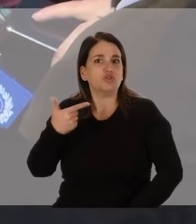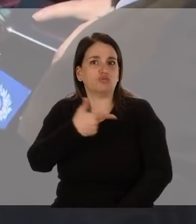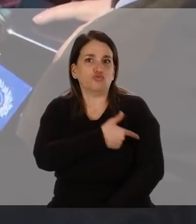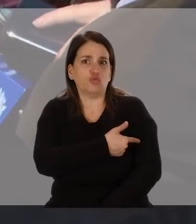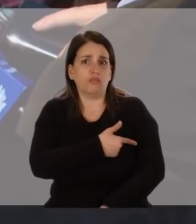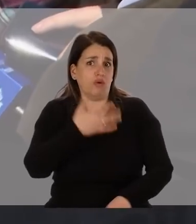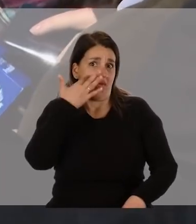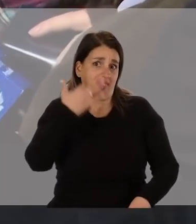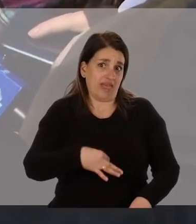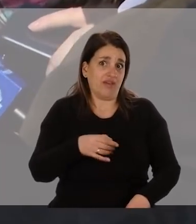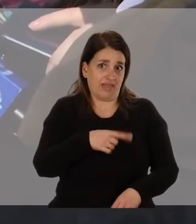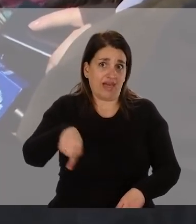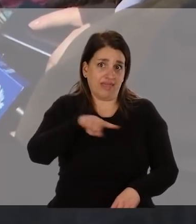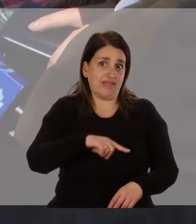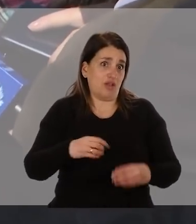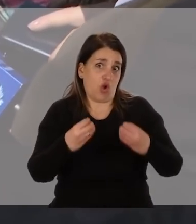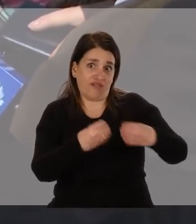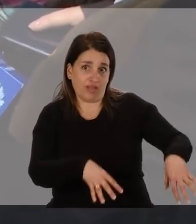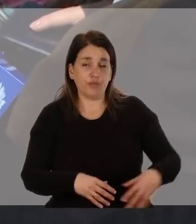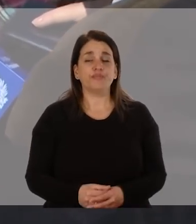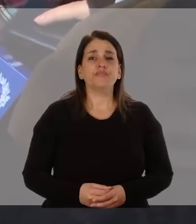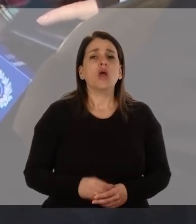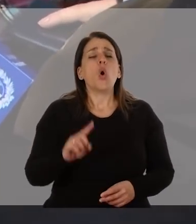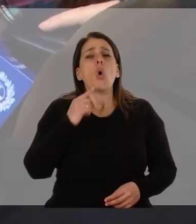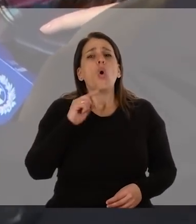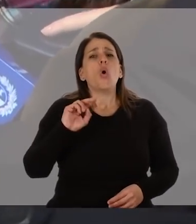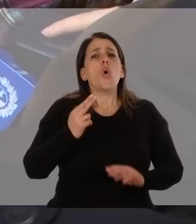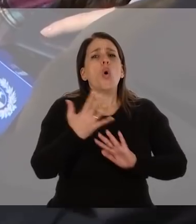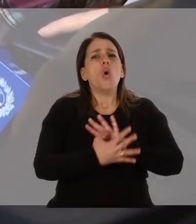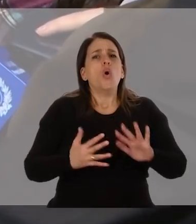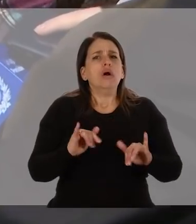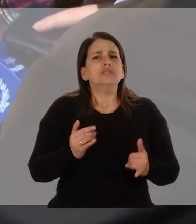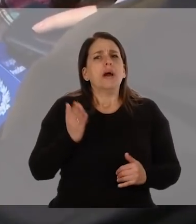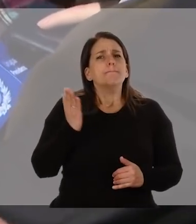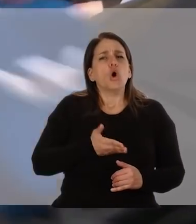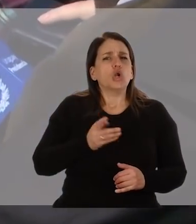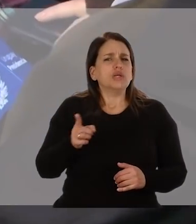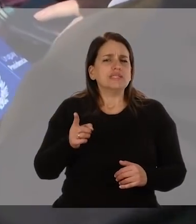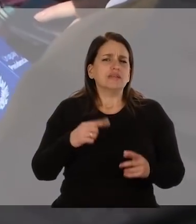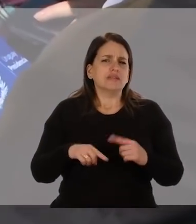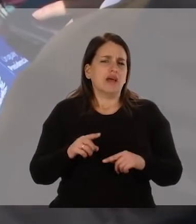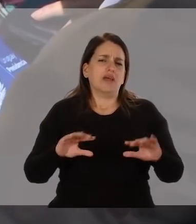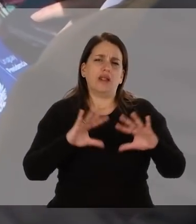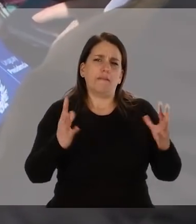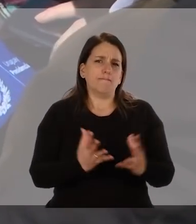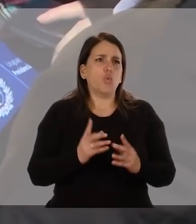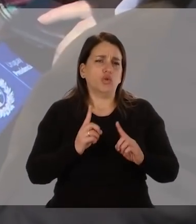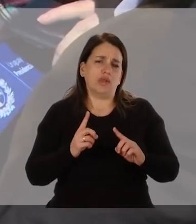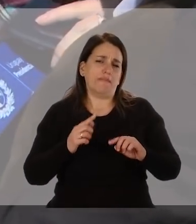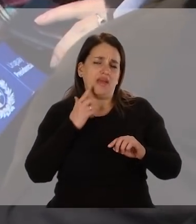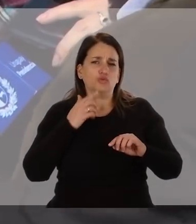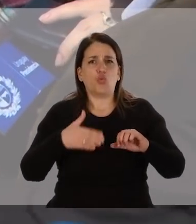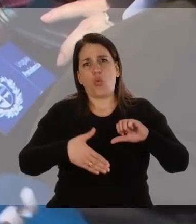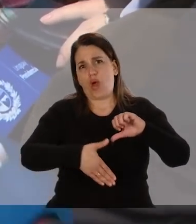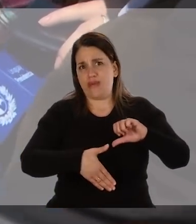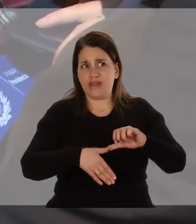más alto, que es realmente desastroso, ¿no? Uruguay tuvo otro porcentaje que nos generaba orgullo a nivel mundial y